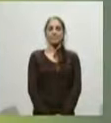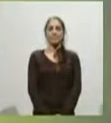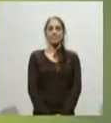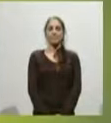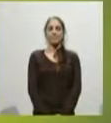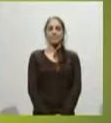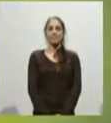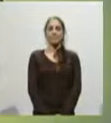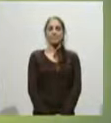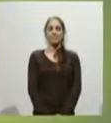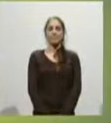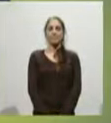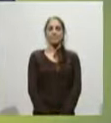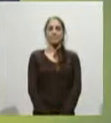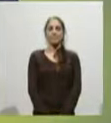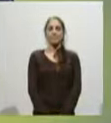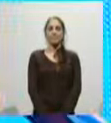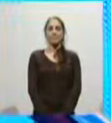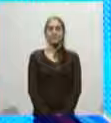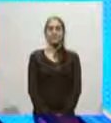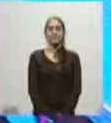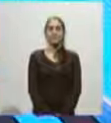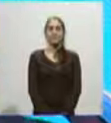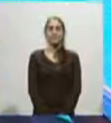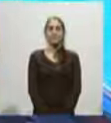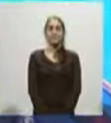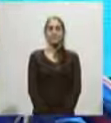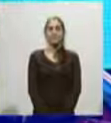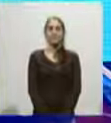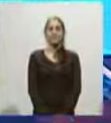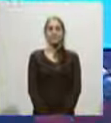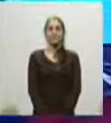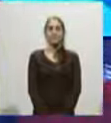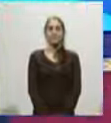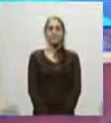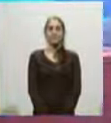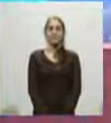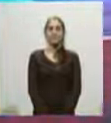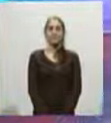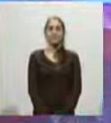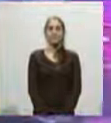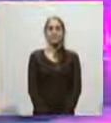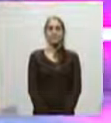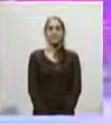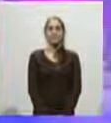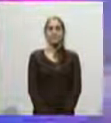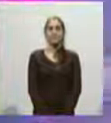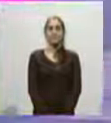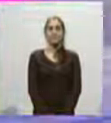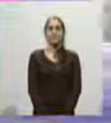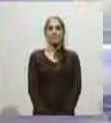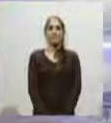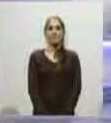que encuentre a mi paso. 3, 2, 1. Marte y Plutón alineados a mi favor.